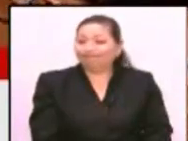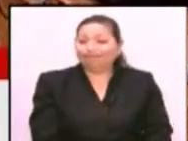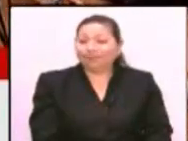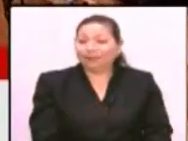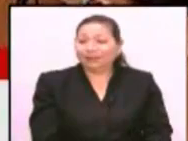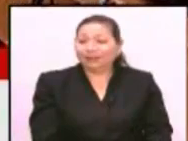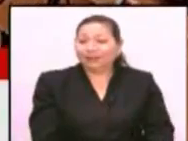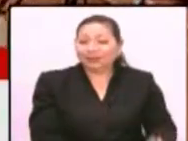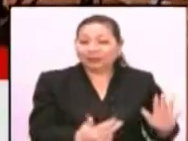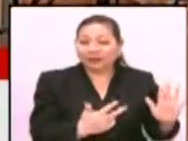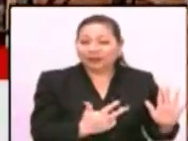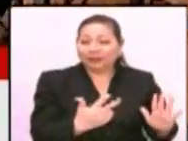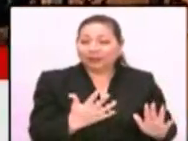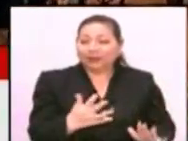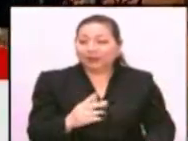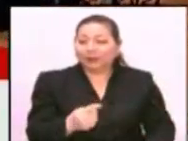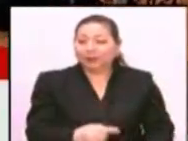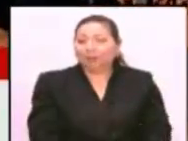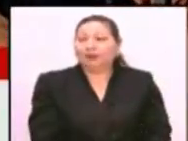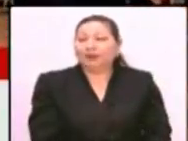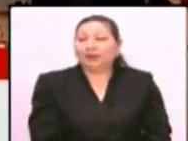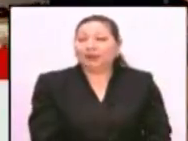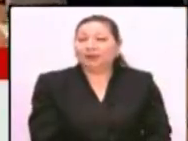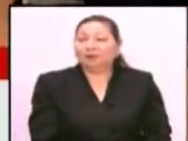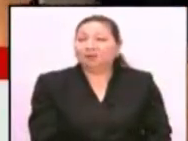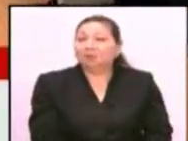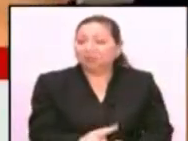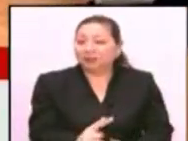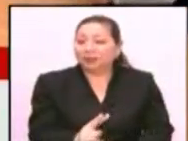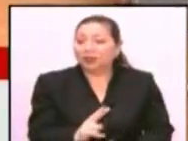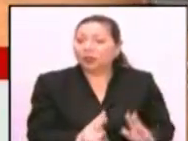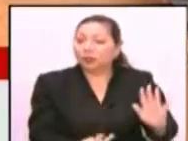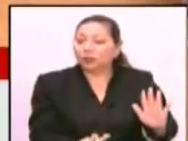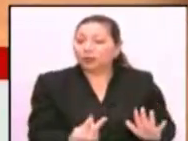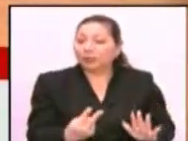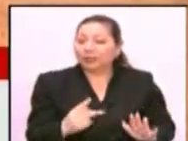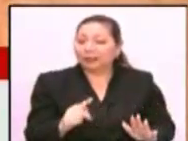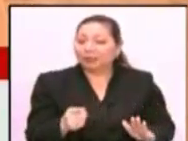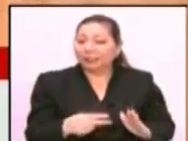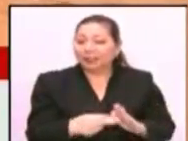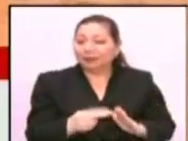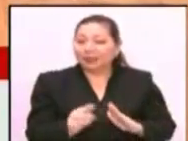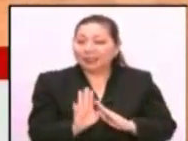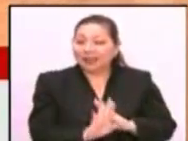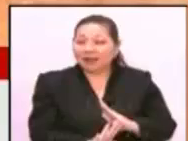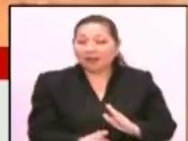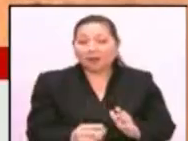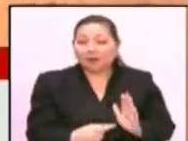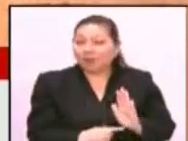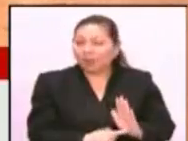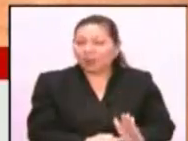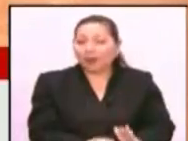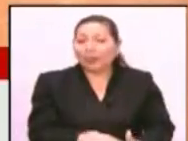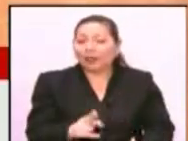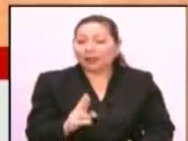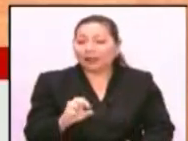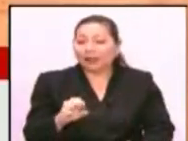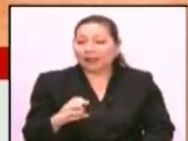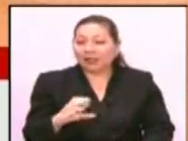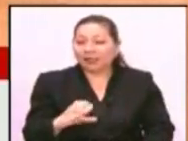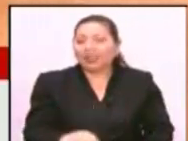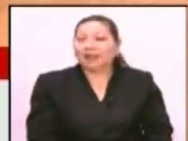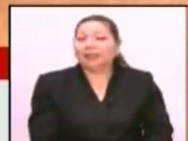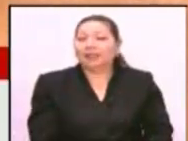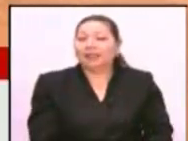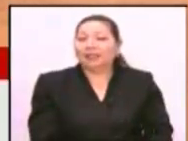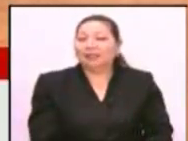los 85.000, hemos encontrado cerca de 12.000 internos a nivel nacional que no aparecían en RENIEC, hemos cruzado